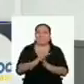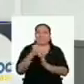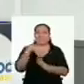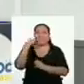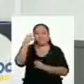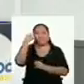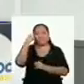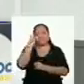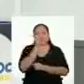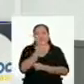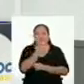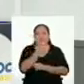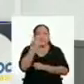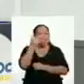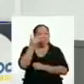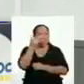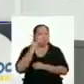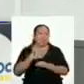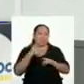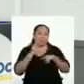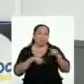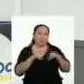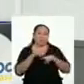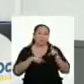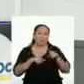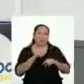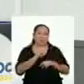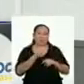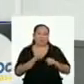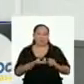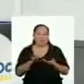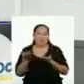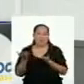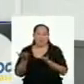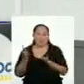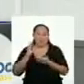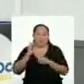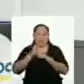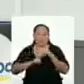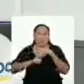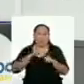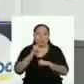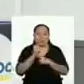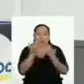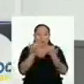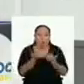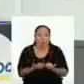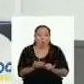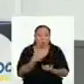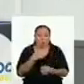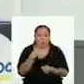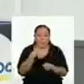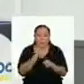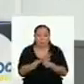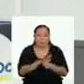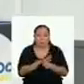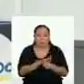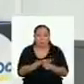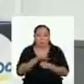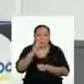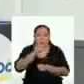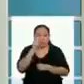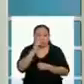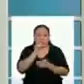que voy a llamar a mi primo para decirle que no voy a poder devolverle la bici hoy, como se lo prometí. Tengo que ensayar mis